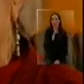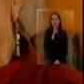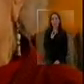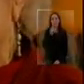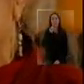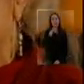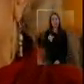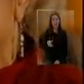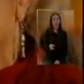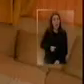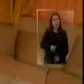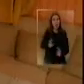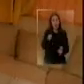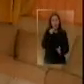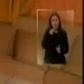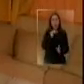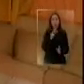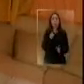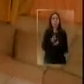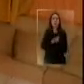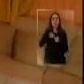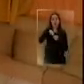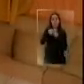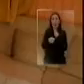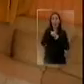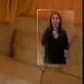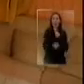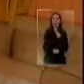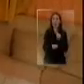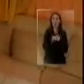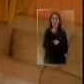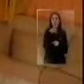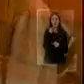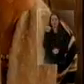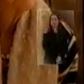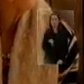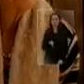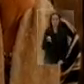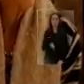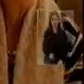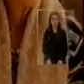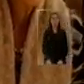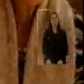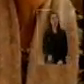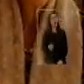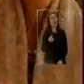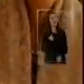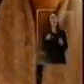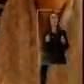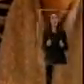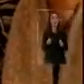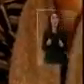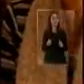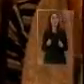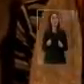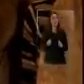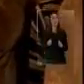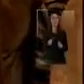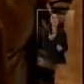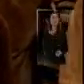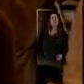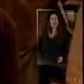fruta en ayunas no hay problema, pero si uno se come un plátano de postre, es muy malo. A mí lo que me pasa, ¿qué pasa con